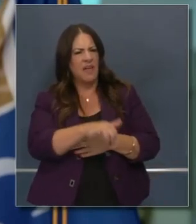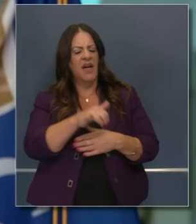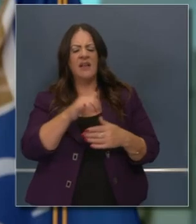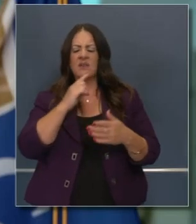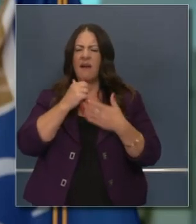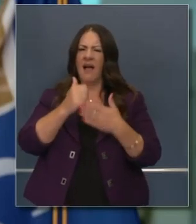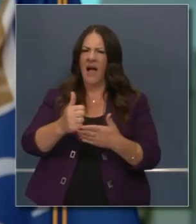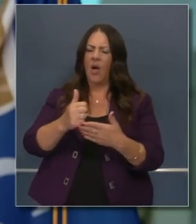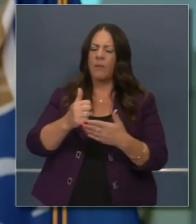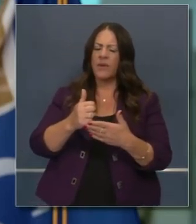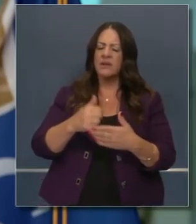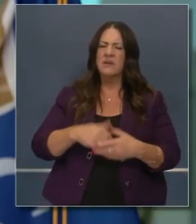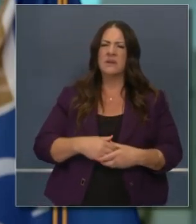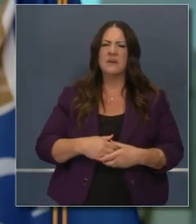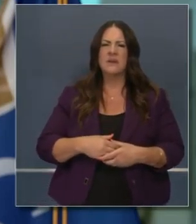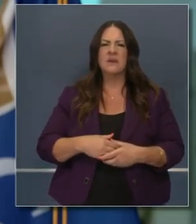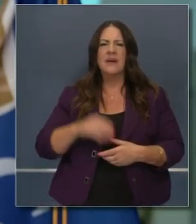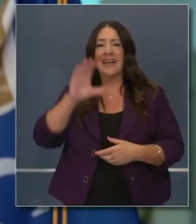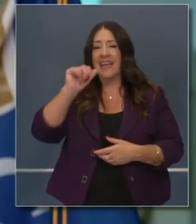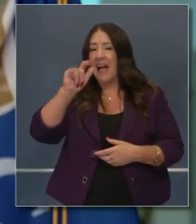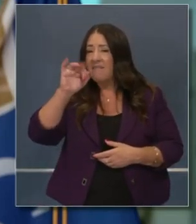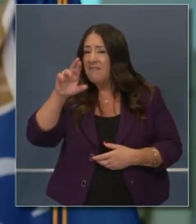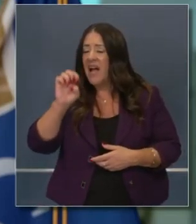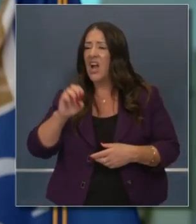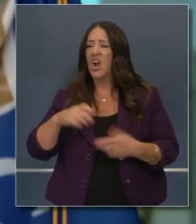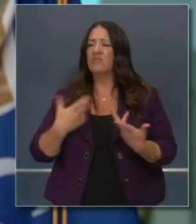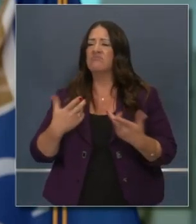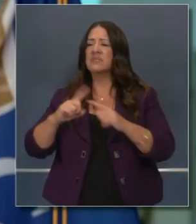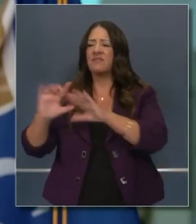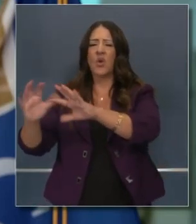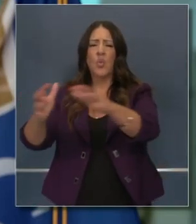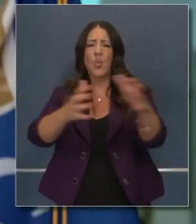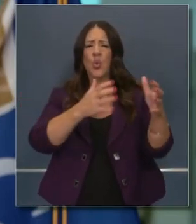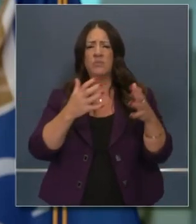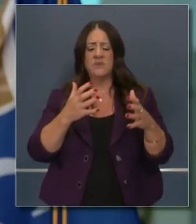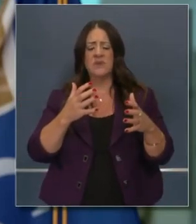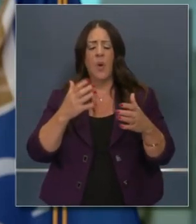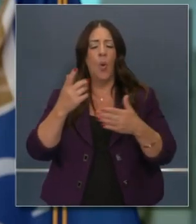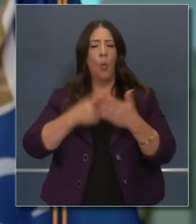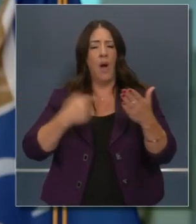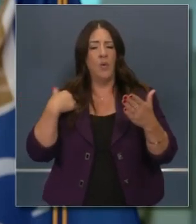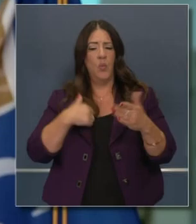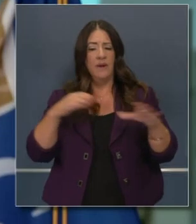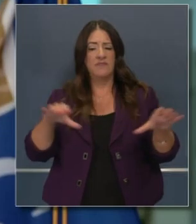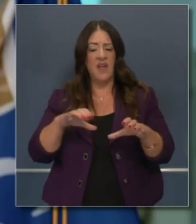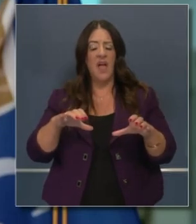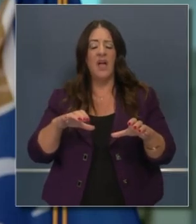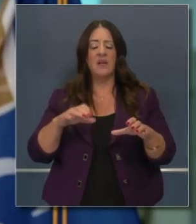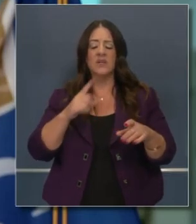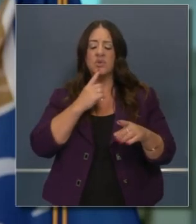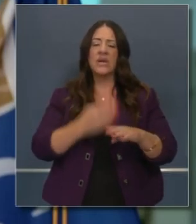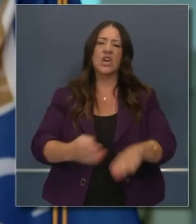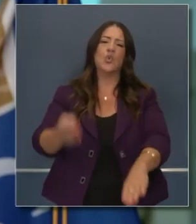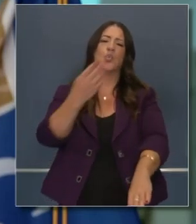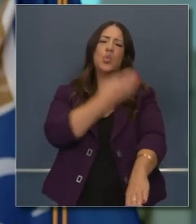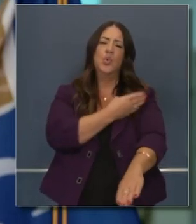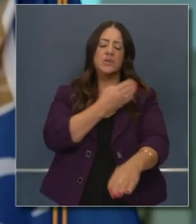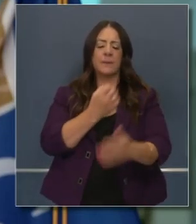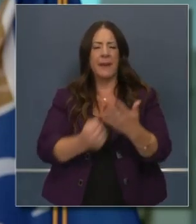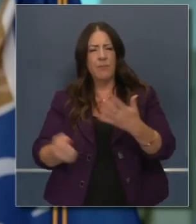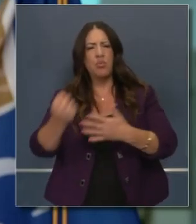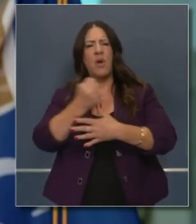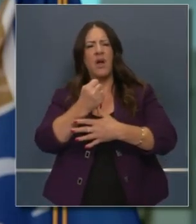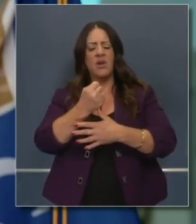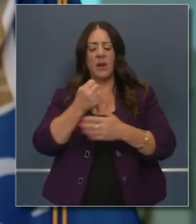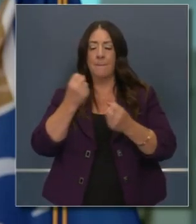pregunta. Estarán oyendo de mí y de nuestro equipo Cal Fire, Tom Porter, el jefe Porter y otros sobre nuestros esfuerzos de aumentar